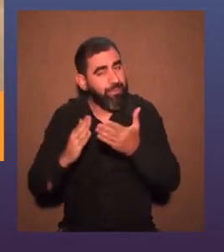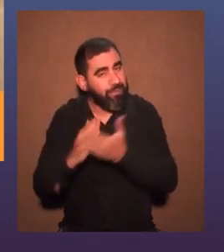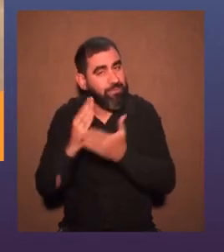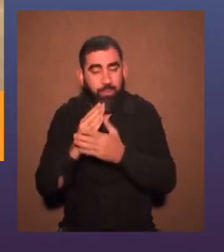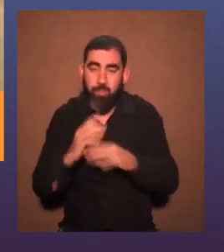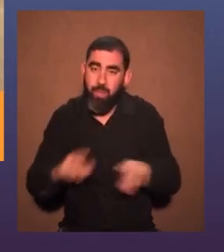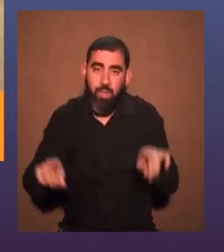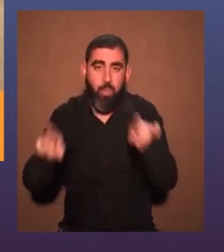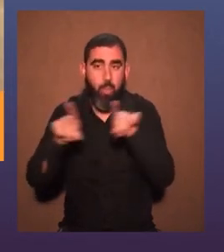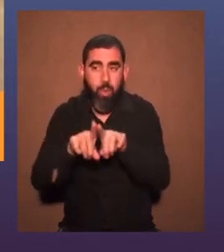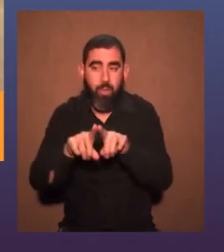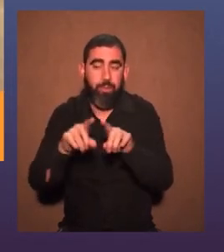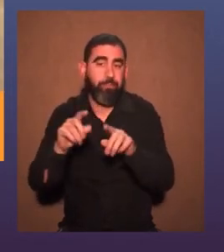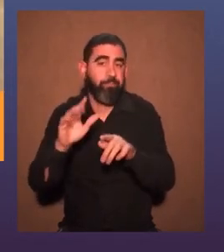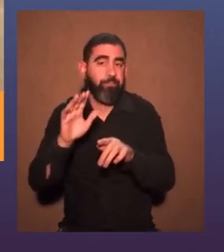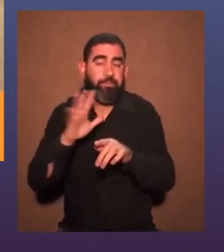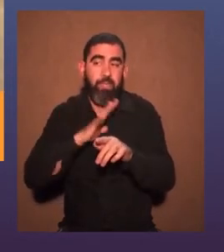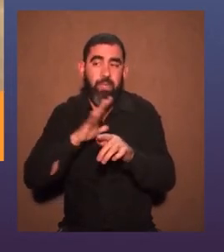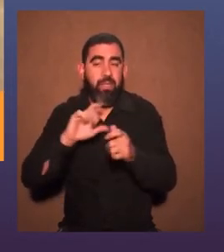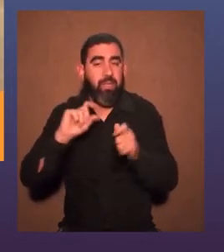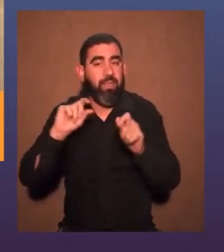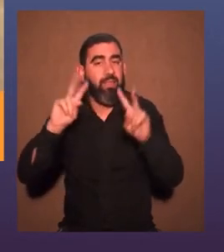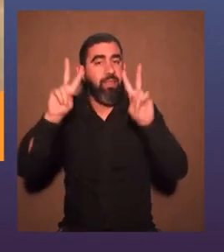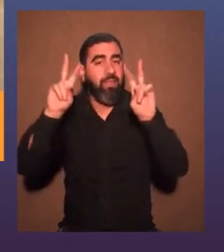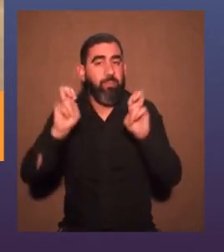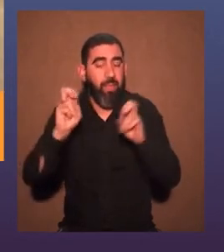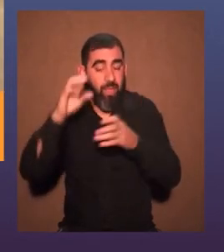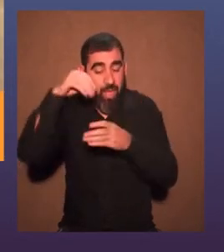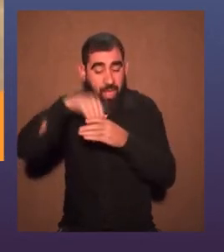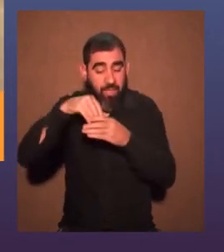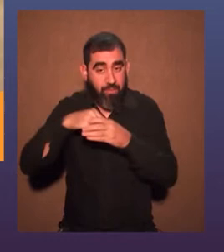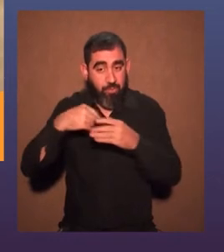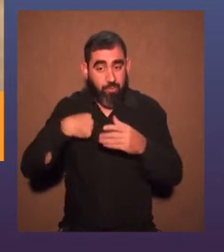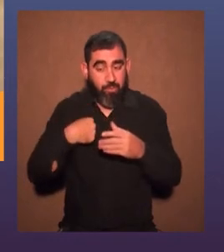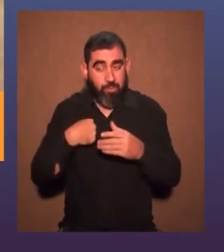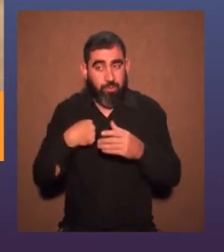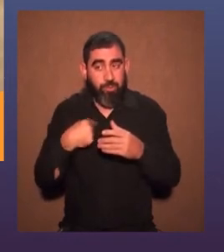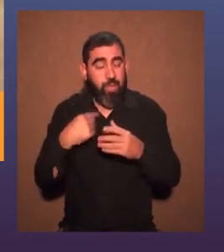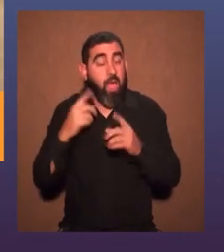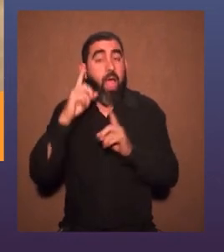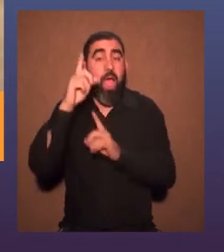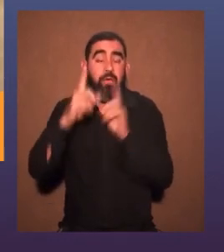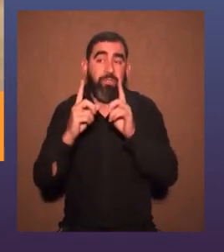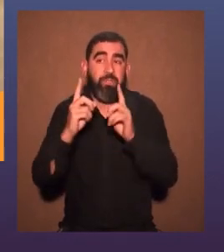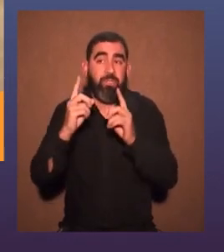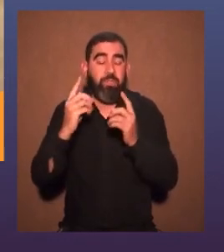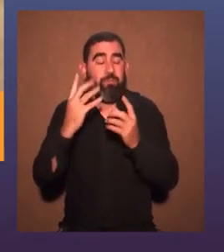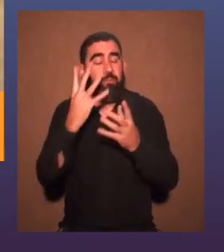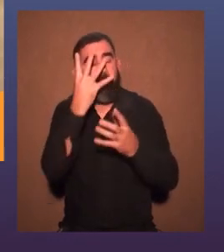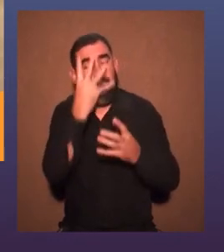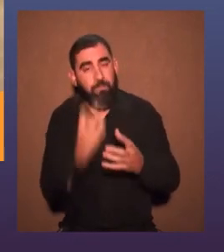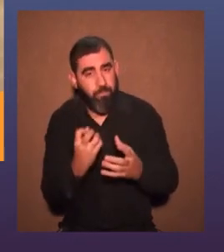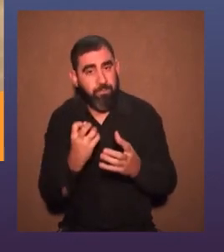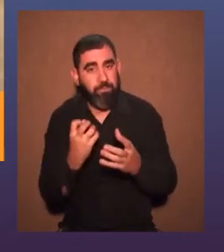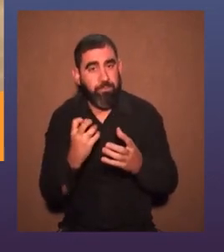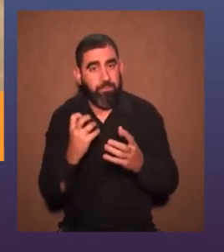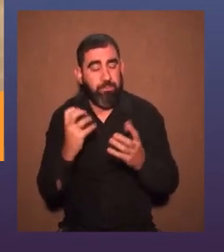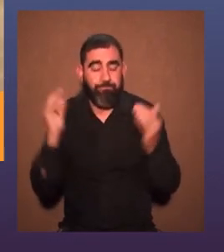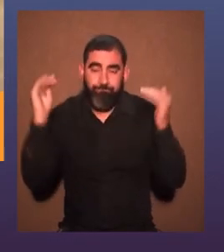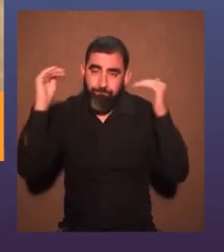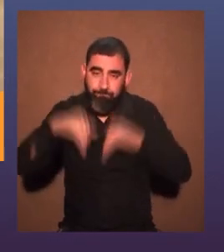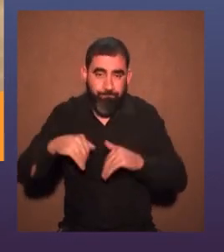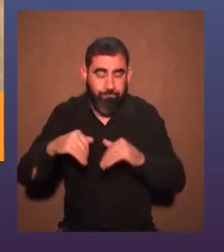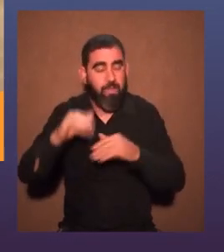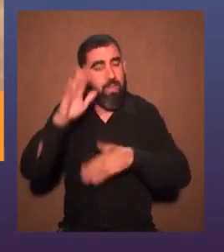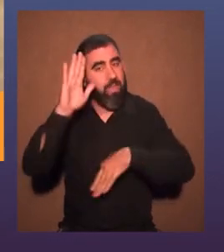siempre es una cosa que es muy removedora en el sentido de que es muy frustrante en muchos momentos,